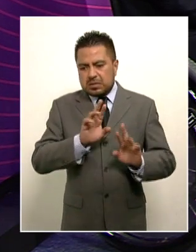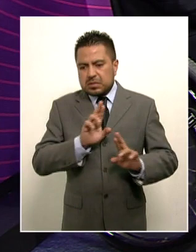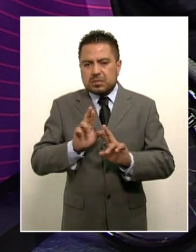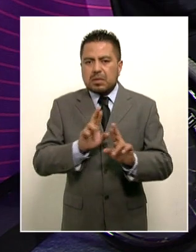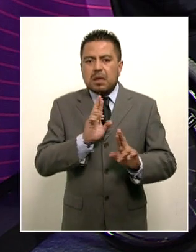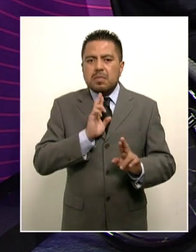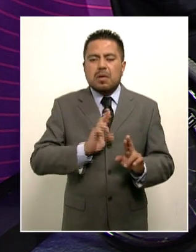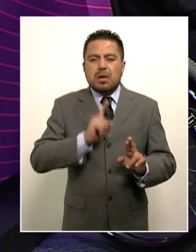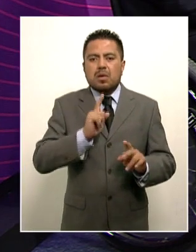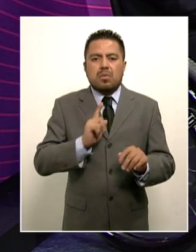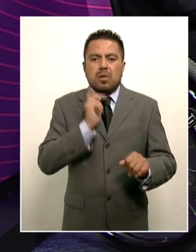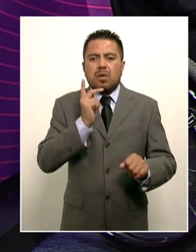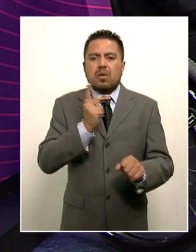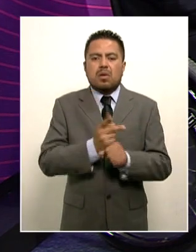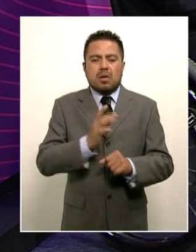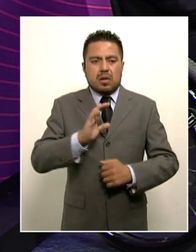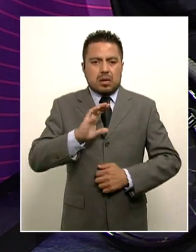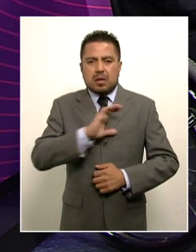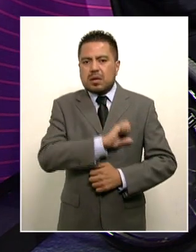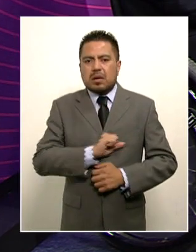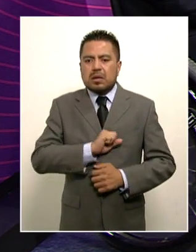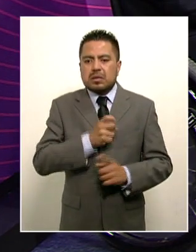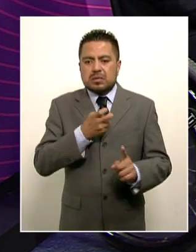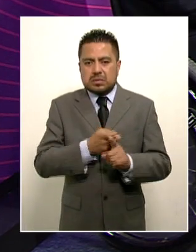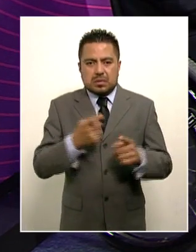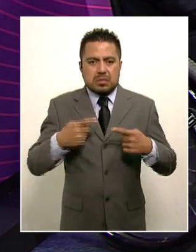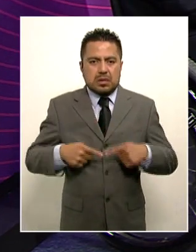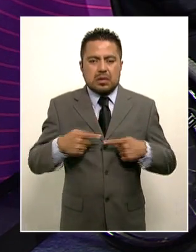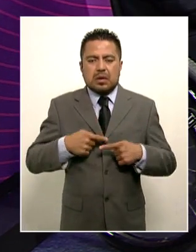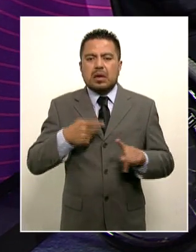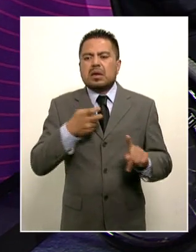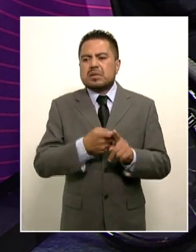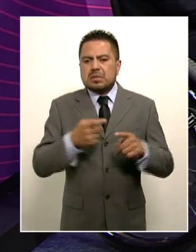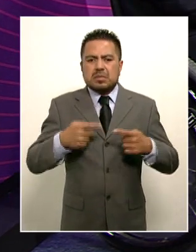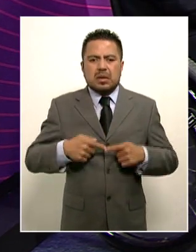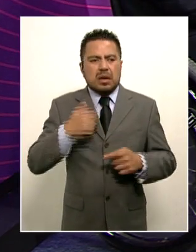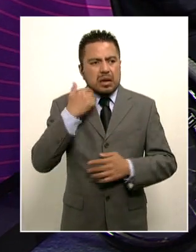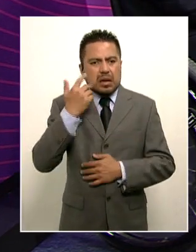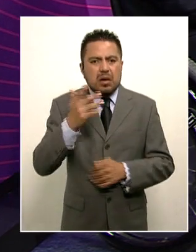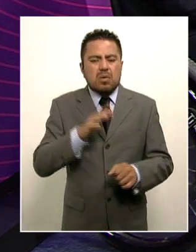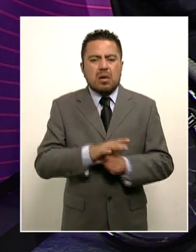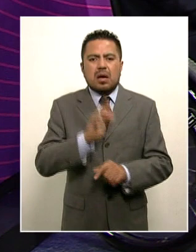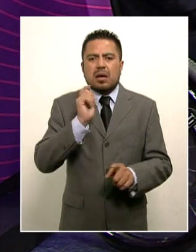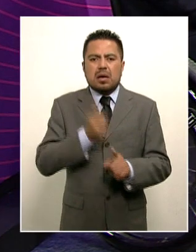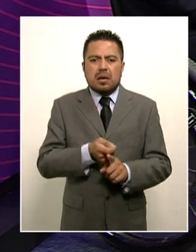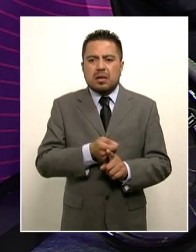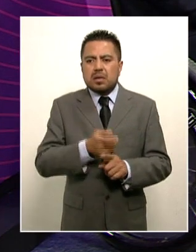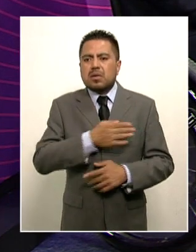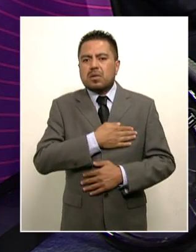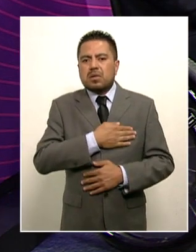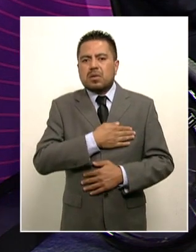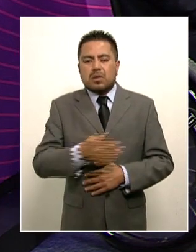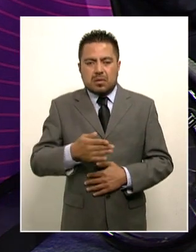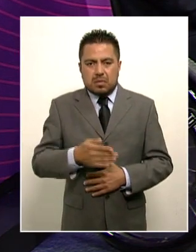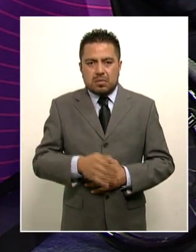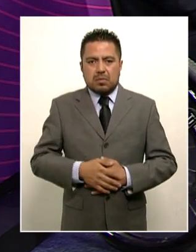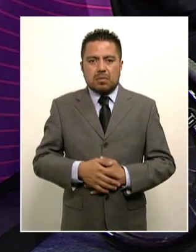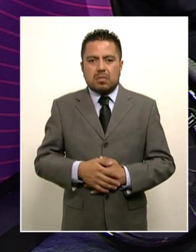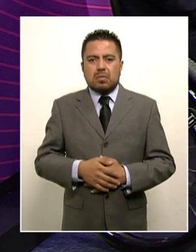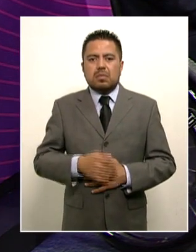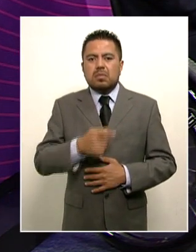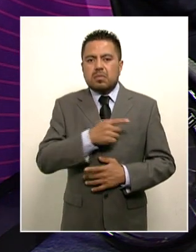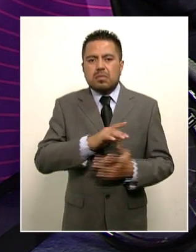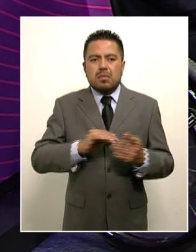mejor la voluntad y preferencias de esa persona, qué es lo que esa persona quiere, ¿no? Y eso, bueno, pues